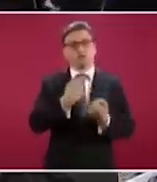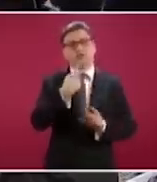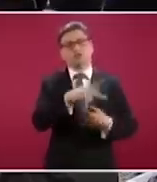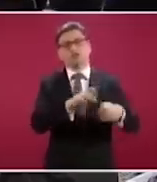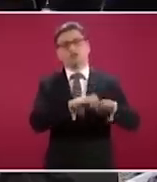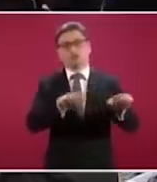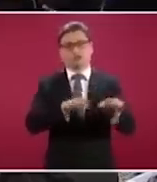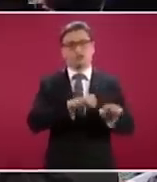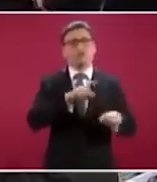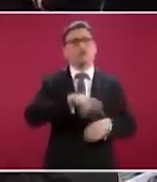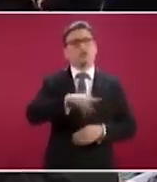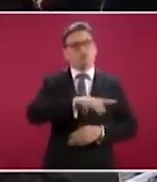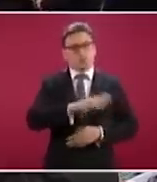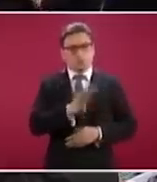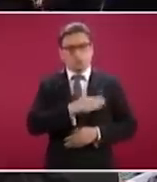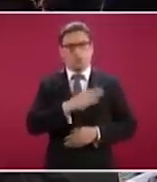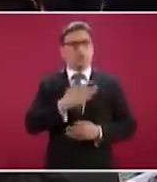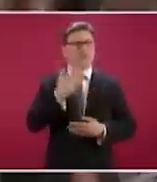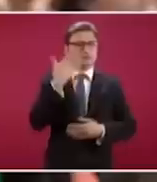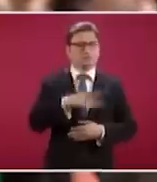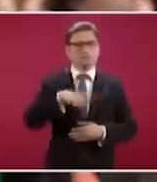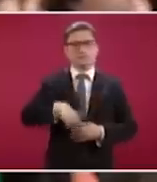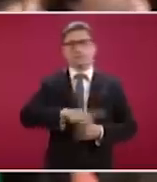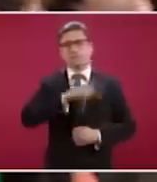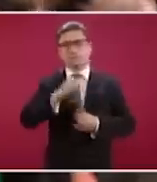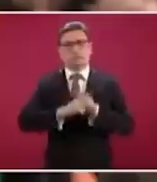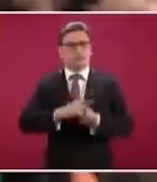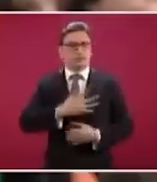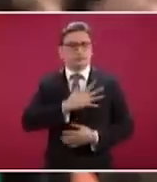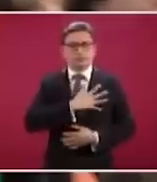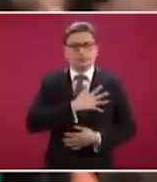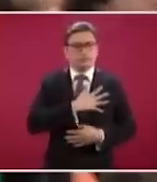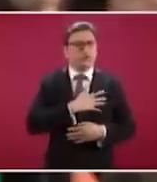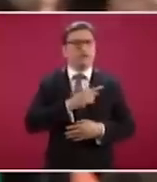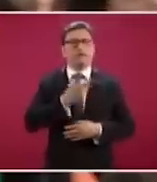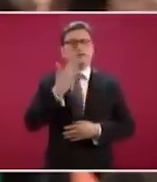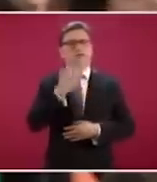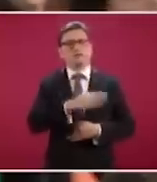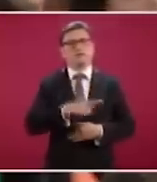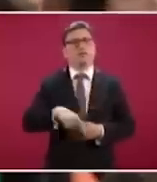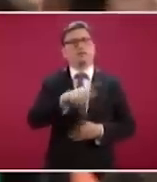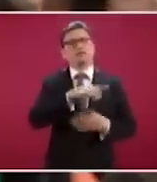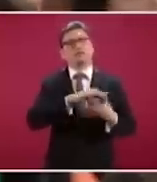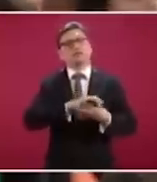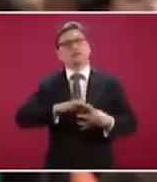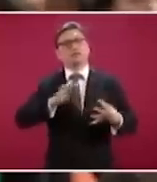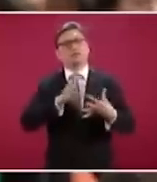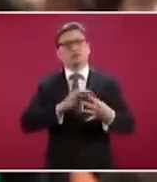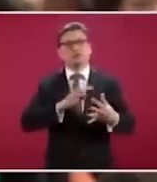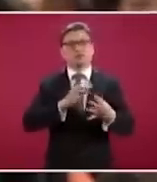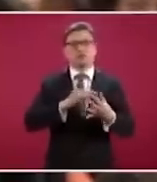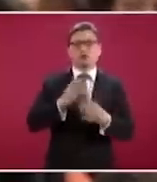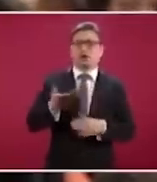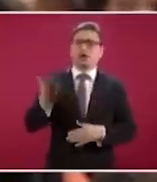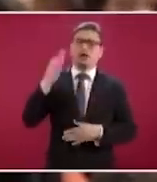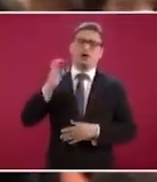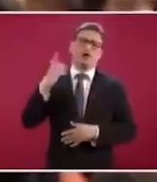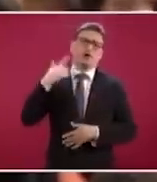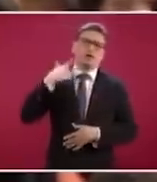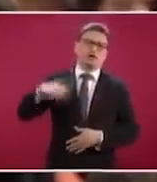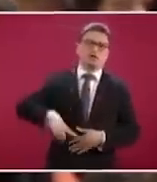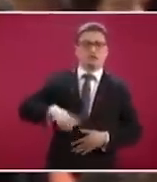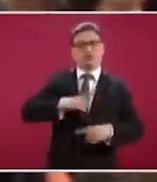bien intencionada, patriota, que está cableada, déjeme usar el término de diferente manera, a los que nos han gobernado